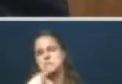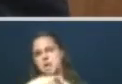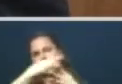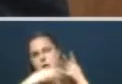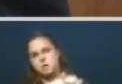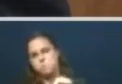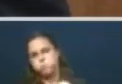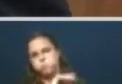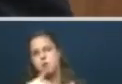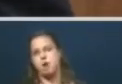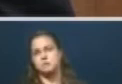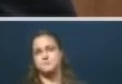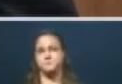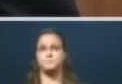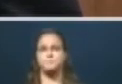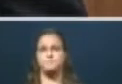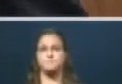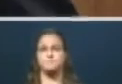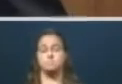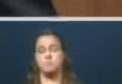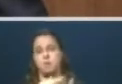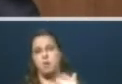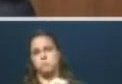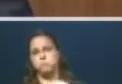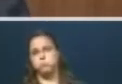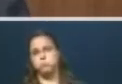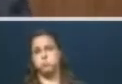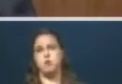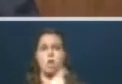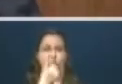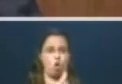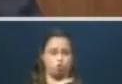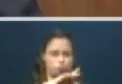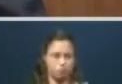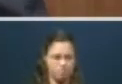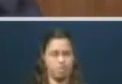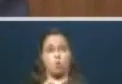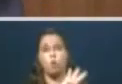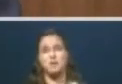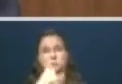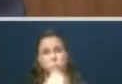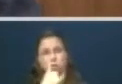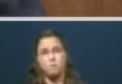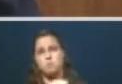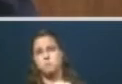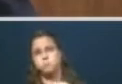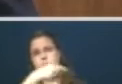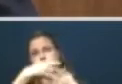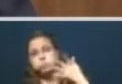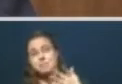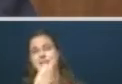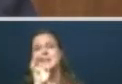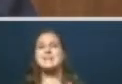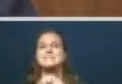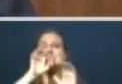espera las demoras en consultas y pruebas diagnósticas alcanzan cifras en castilla y